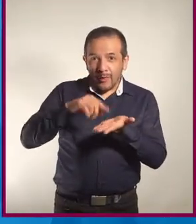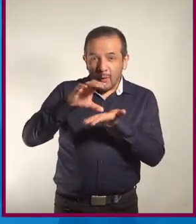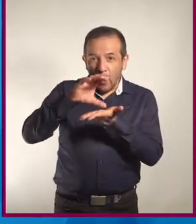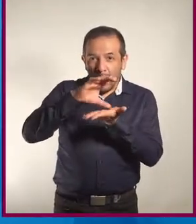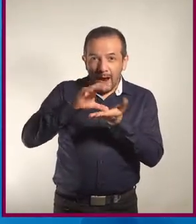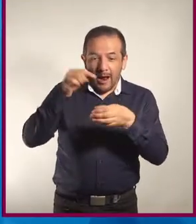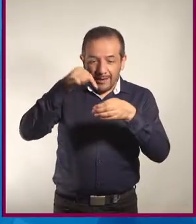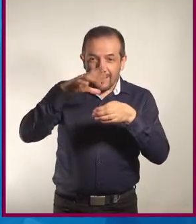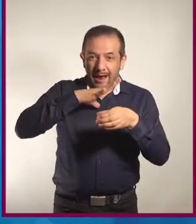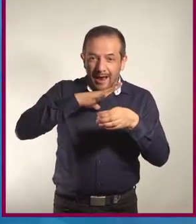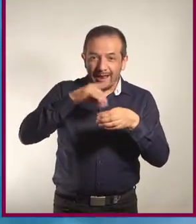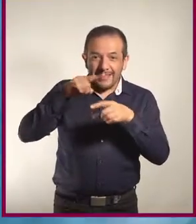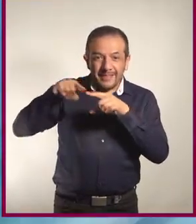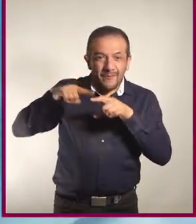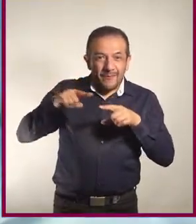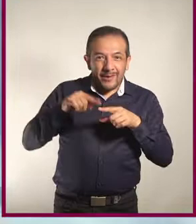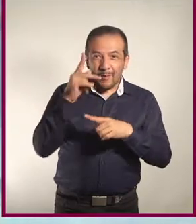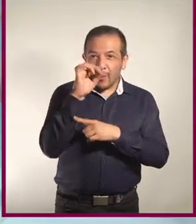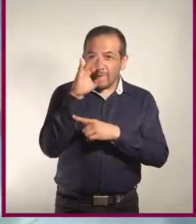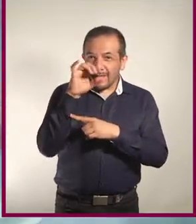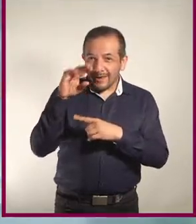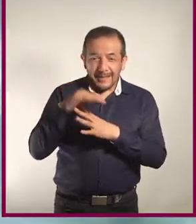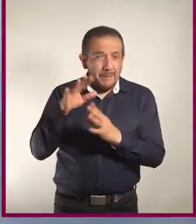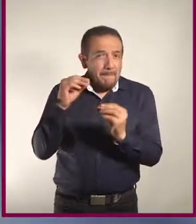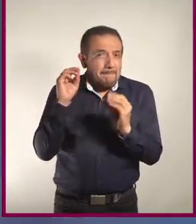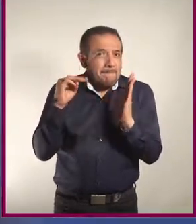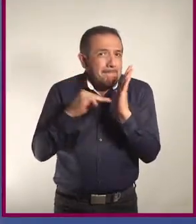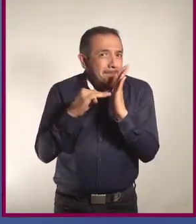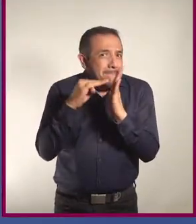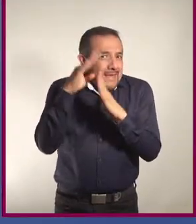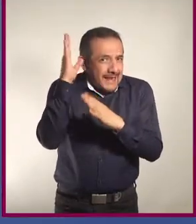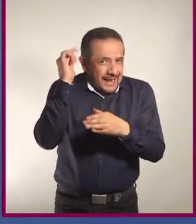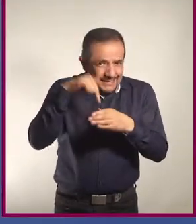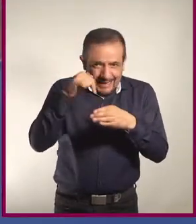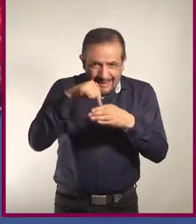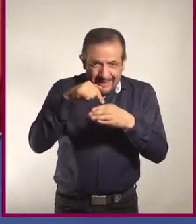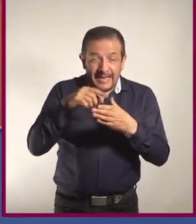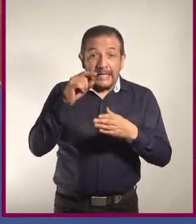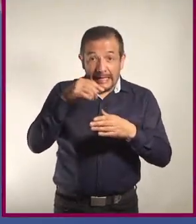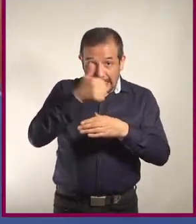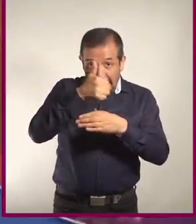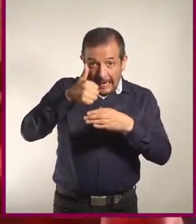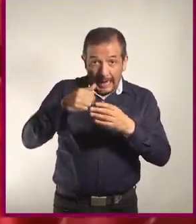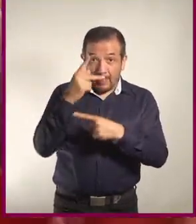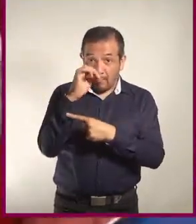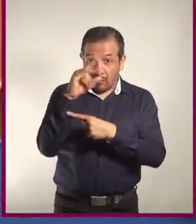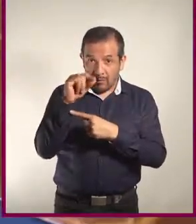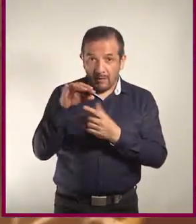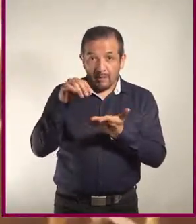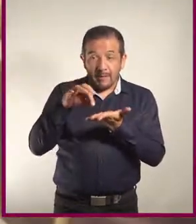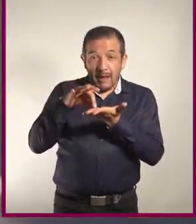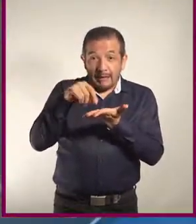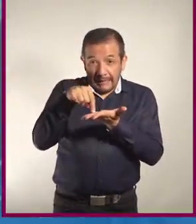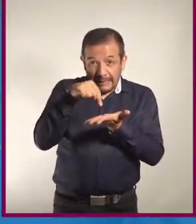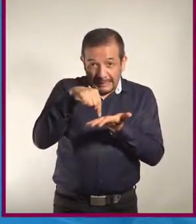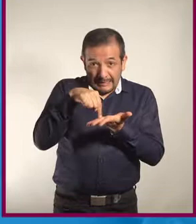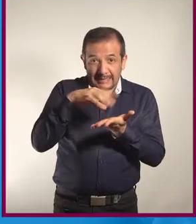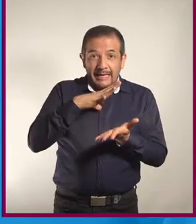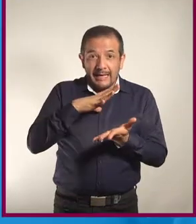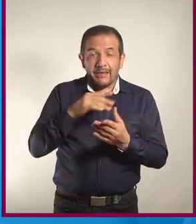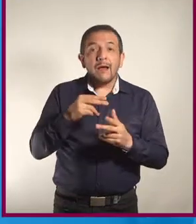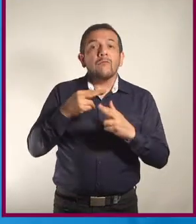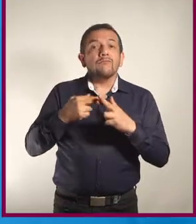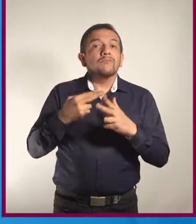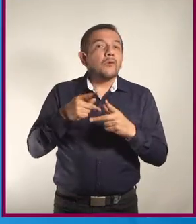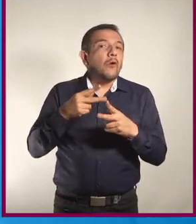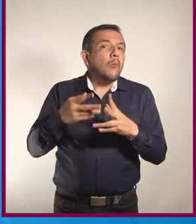tener distintos tipos de proteína, incluso miles, y cada una cumplir con una función diferente. Las